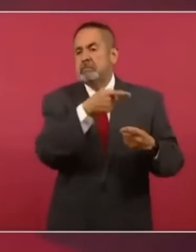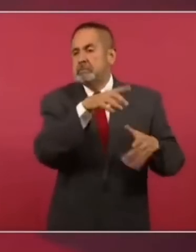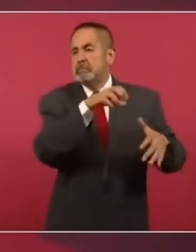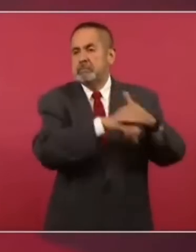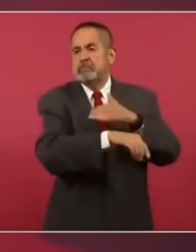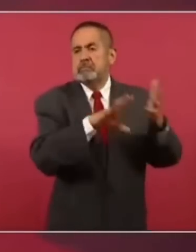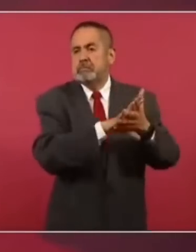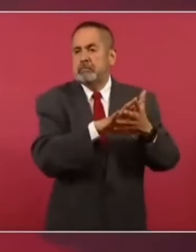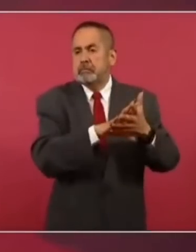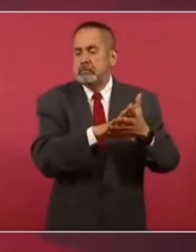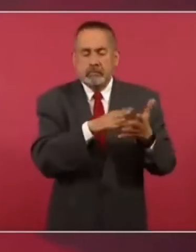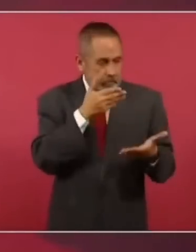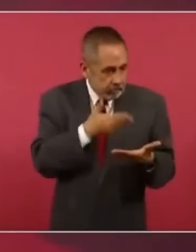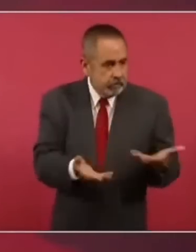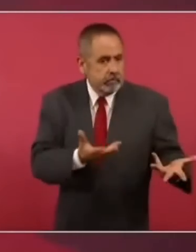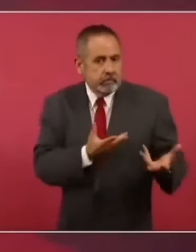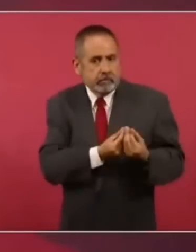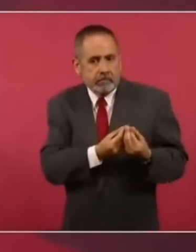Puro cuento.